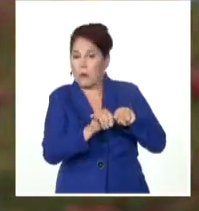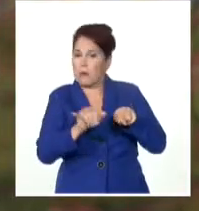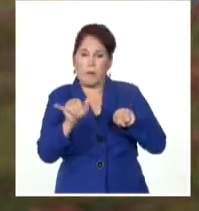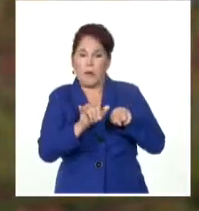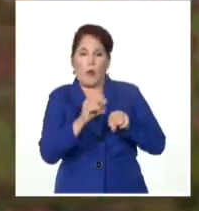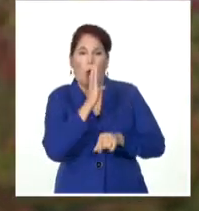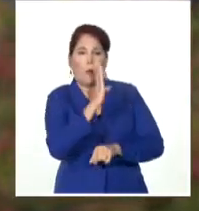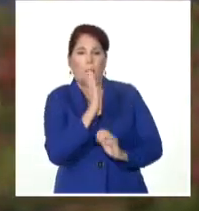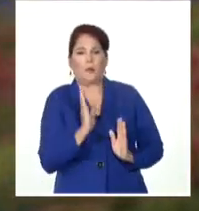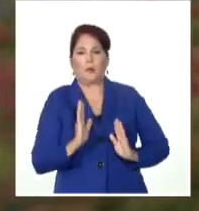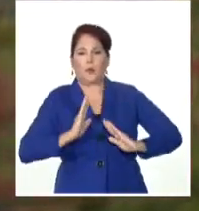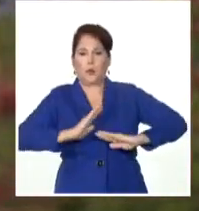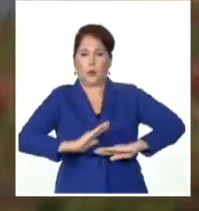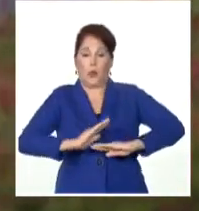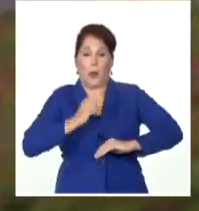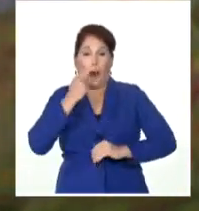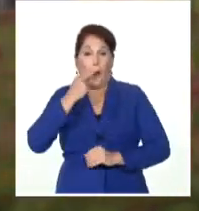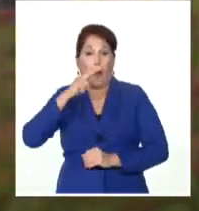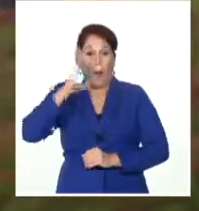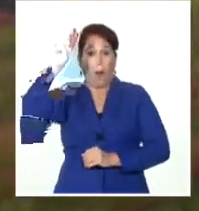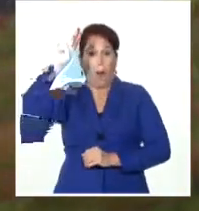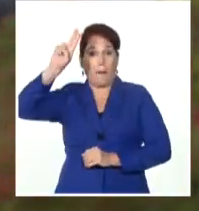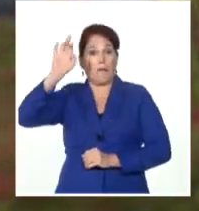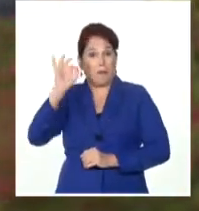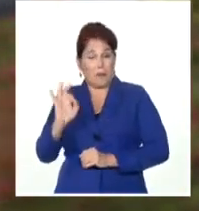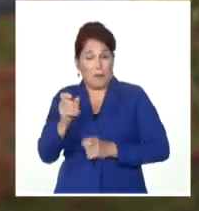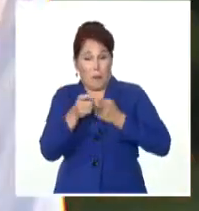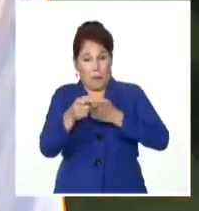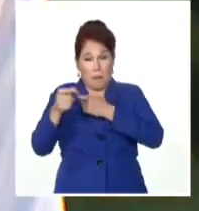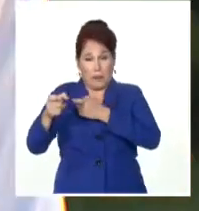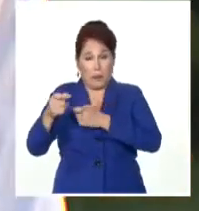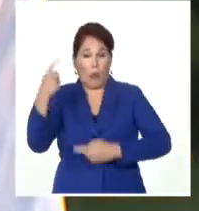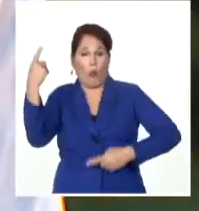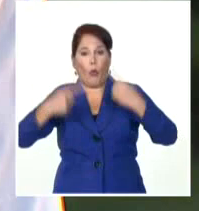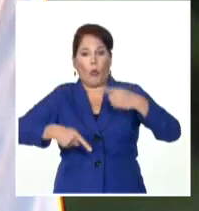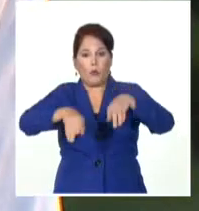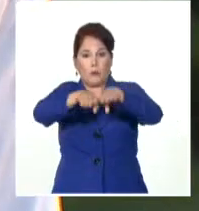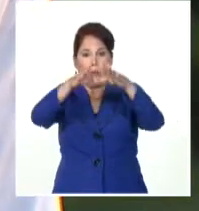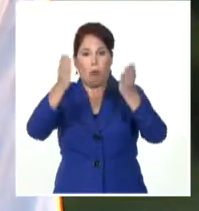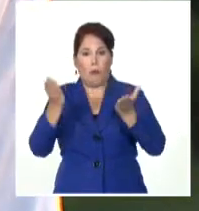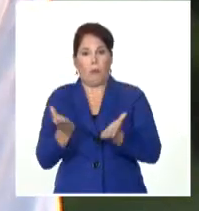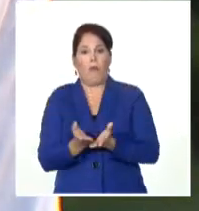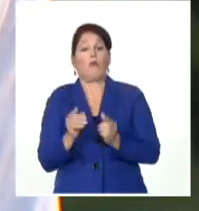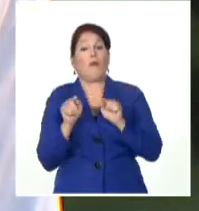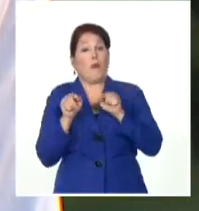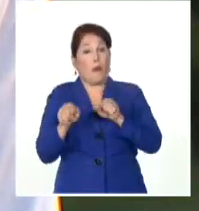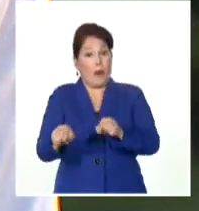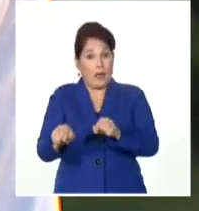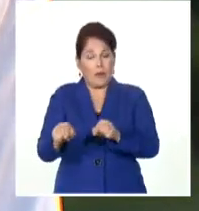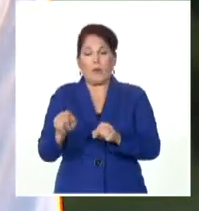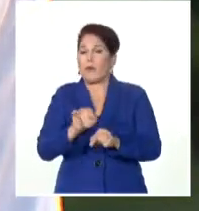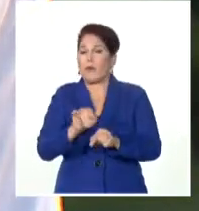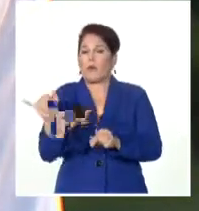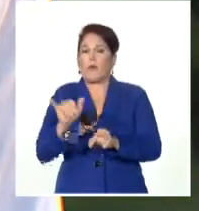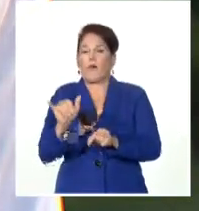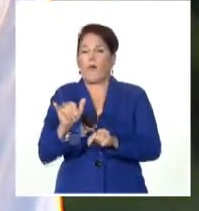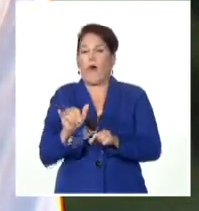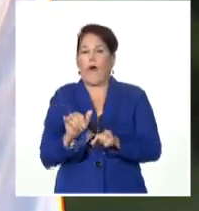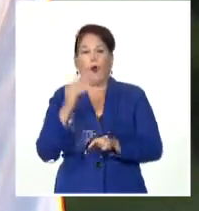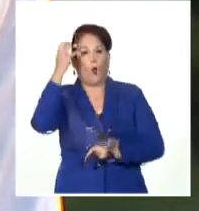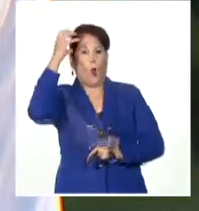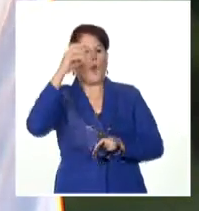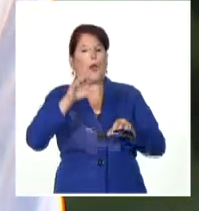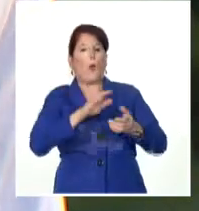los cómplices de Hitler que cometieron crímenes contra la humanidad han sido erigidos a nivel de Estado